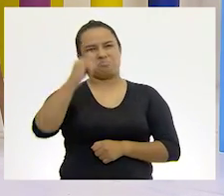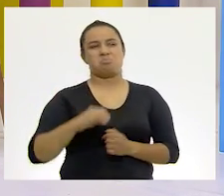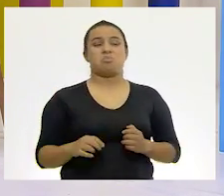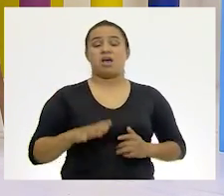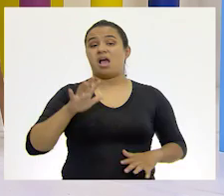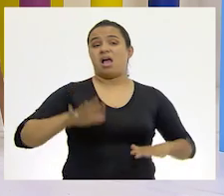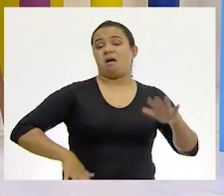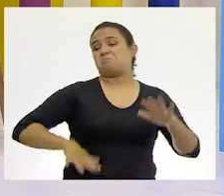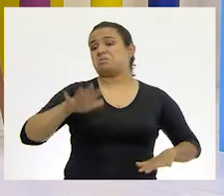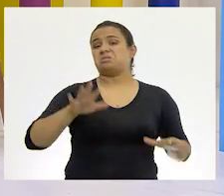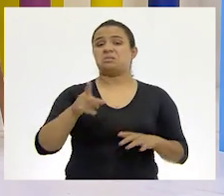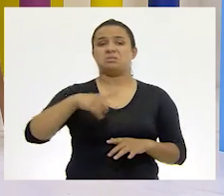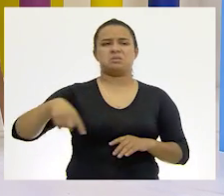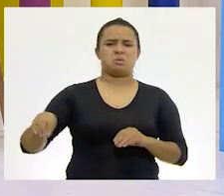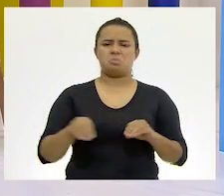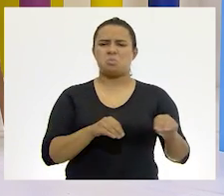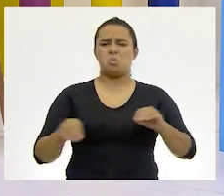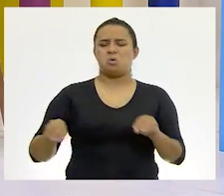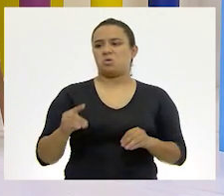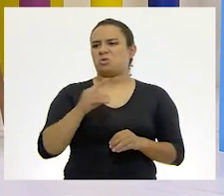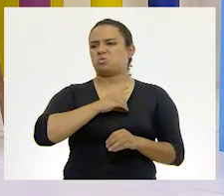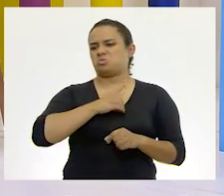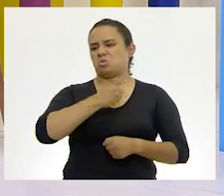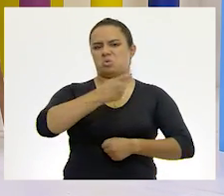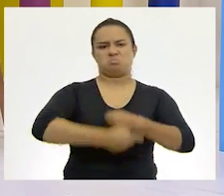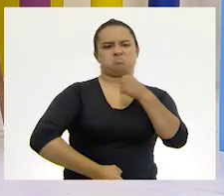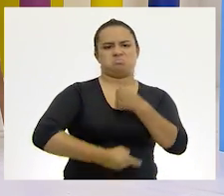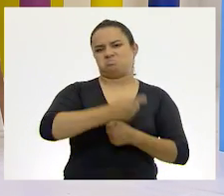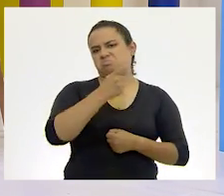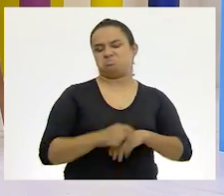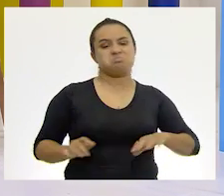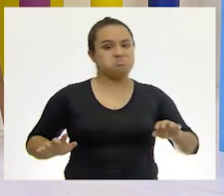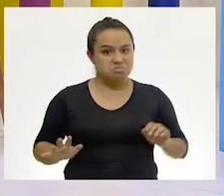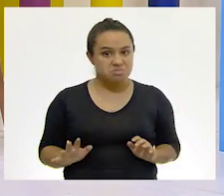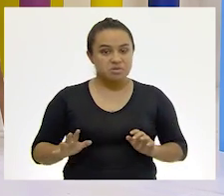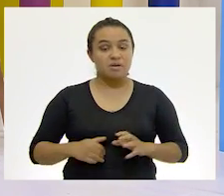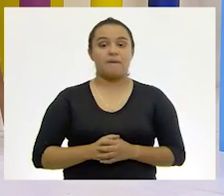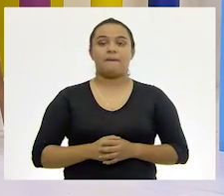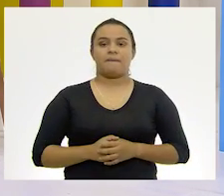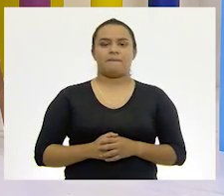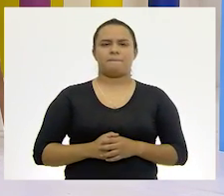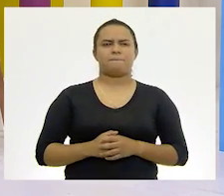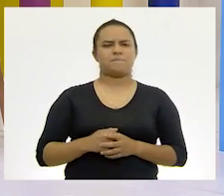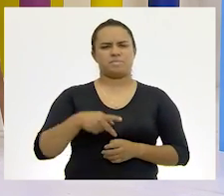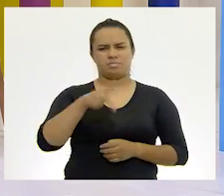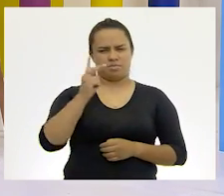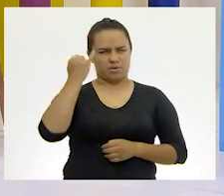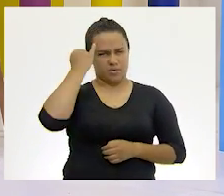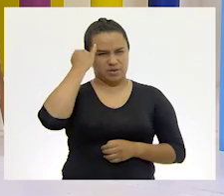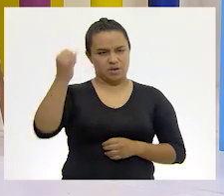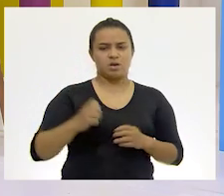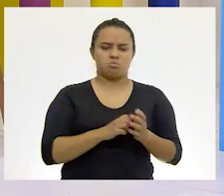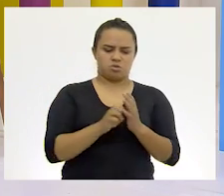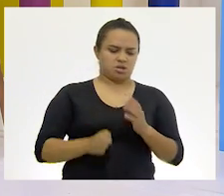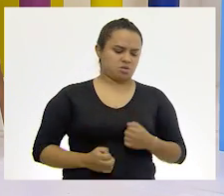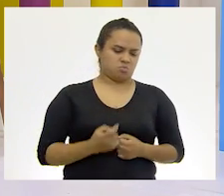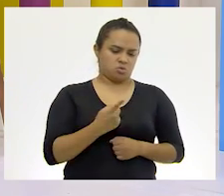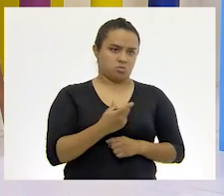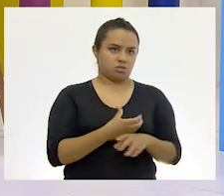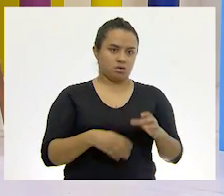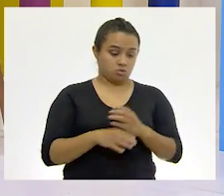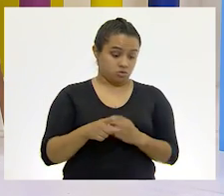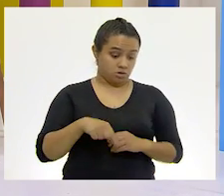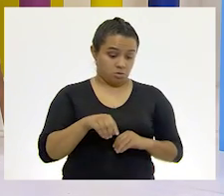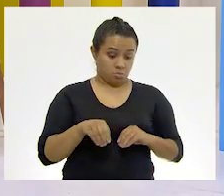a veces hacemos movimientos involuntarios. Quiere decir que no los planeamos. Así es. Pero se imaginan si cualquier cosa que